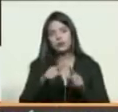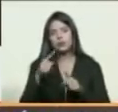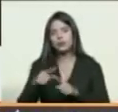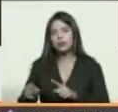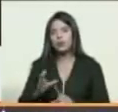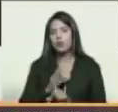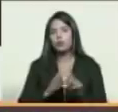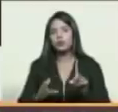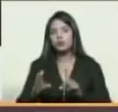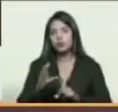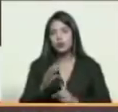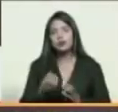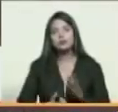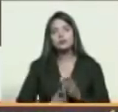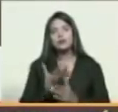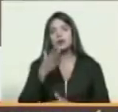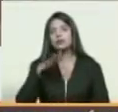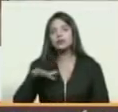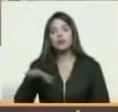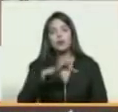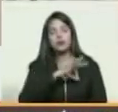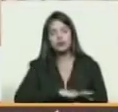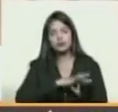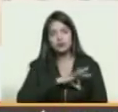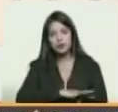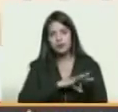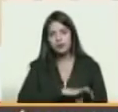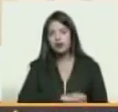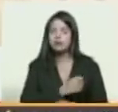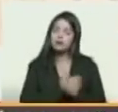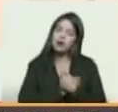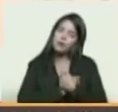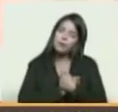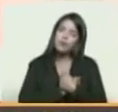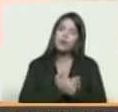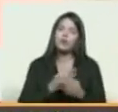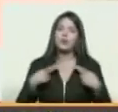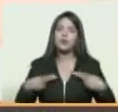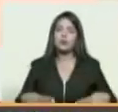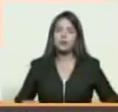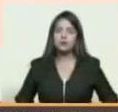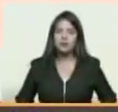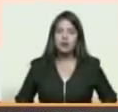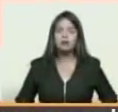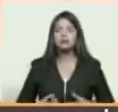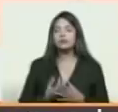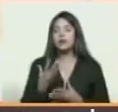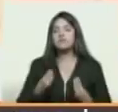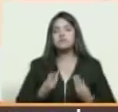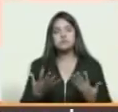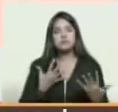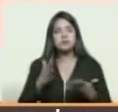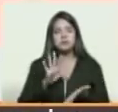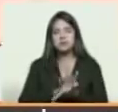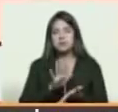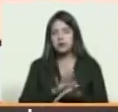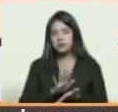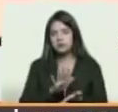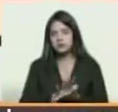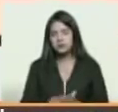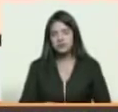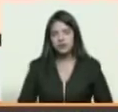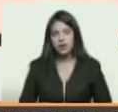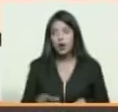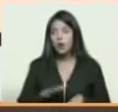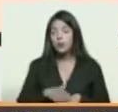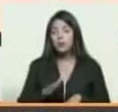cultural que conforma nuestra sociedad, de amor por la humanidad, de convivencia pacífica. Porque